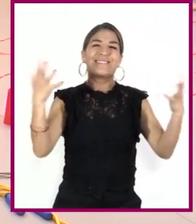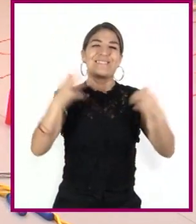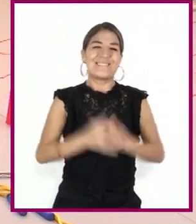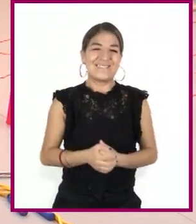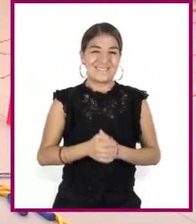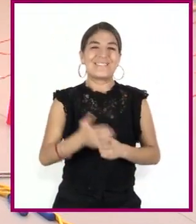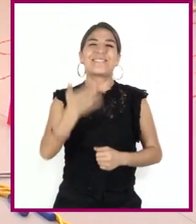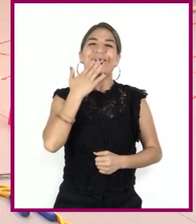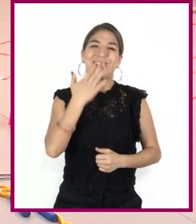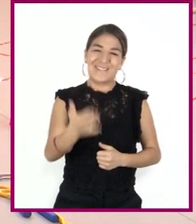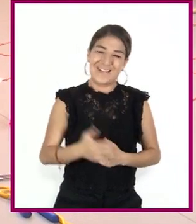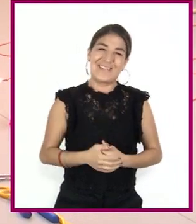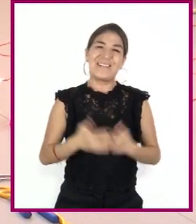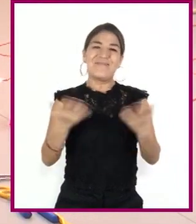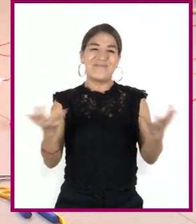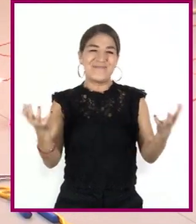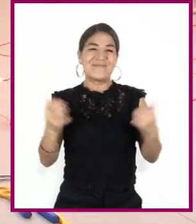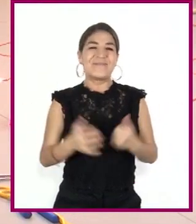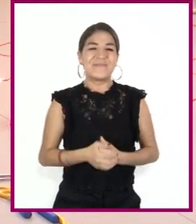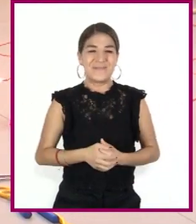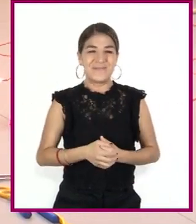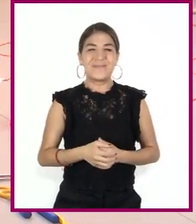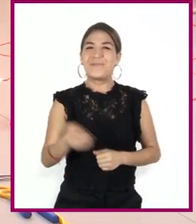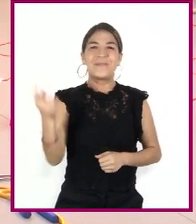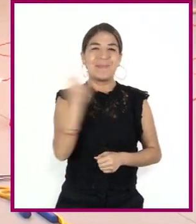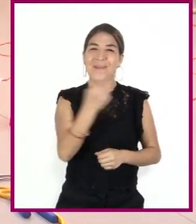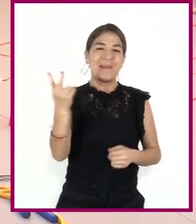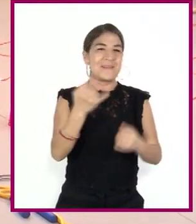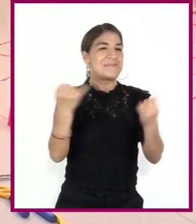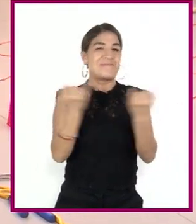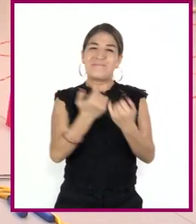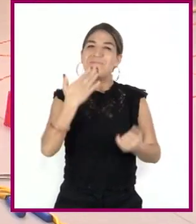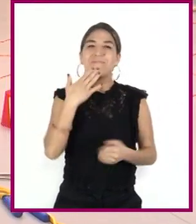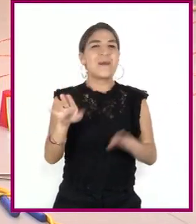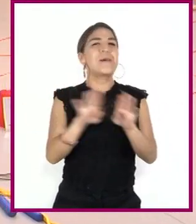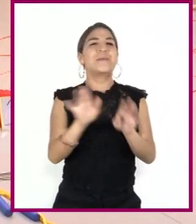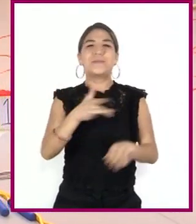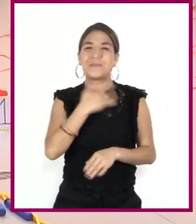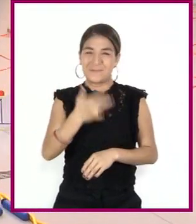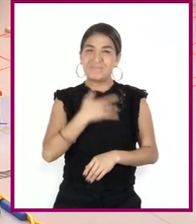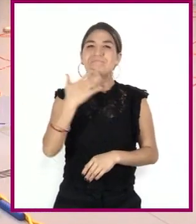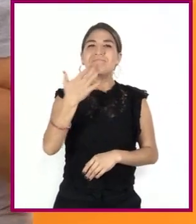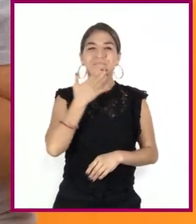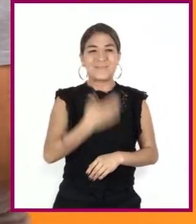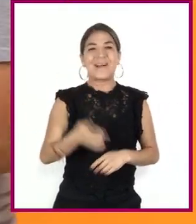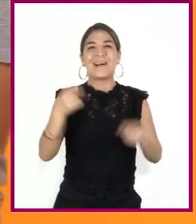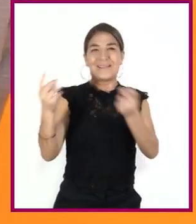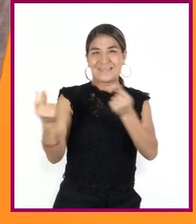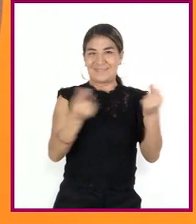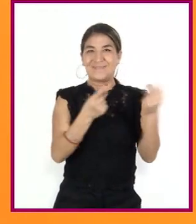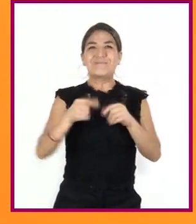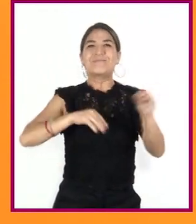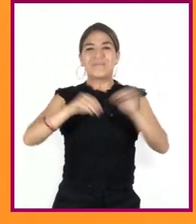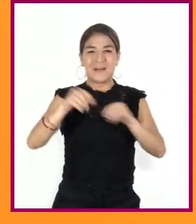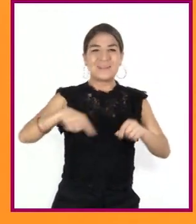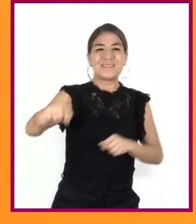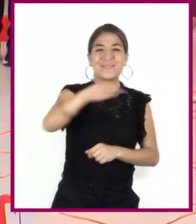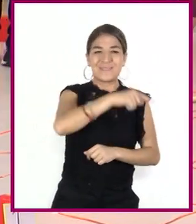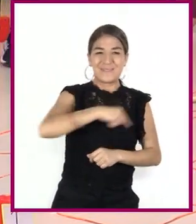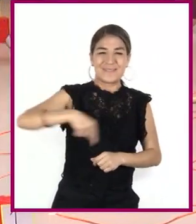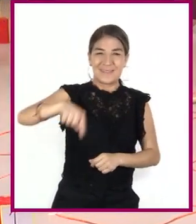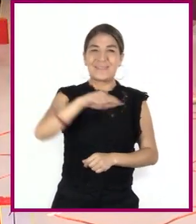Muy bien. Muy bien a los dos. ¿Cómo se sintieron? Muy bien. Mucho más ágiles. Mucho más